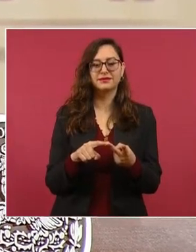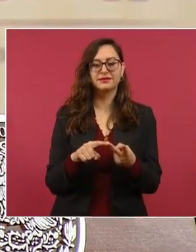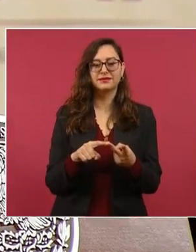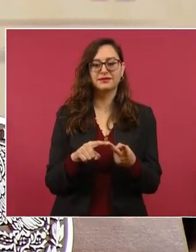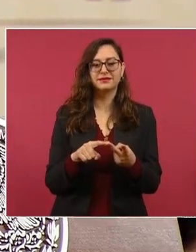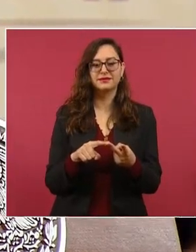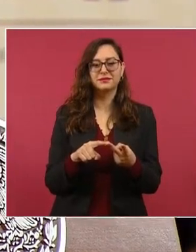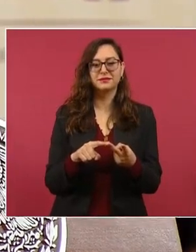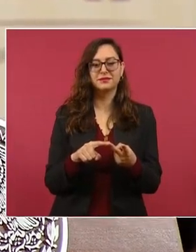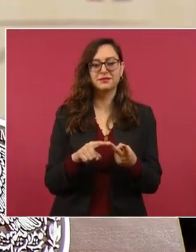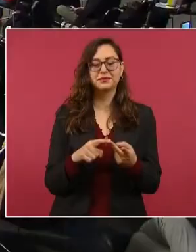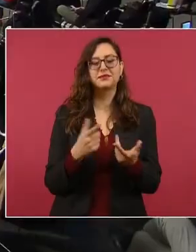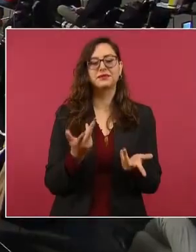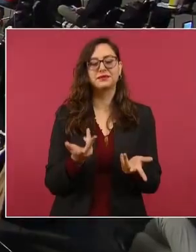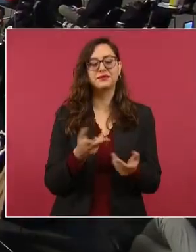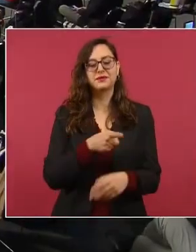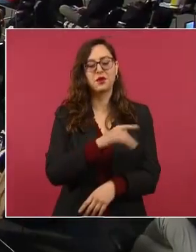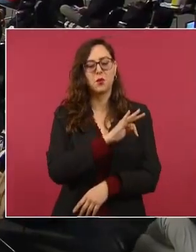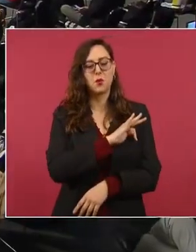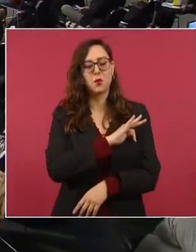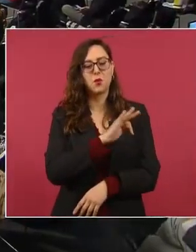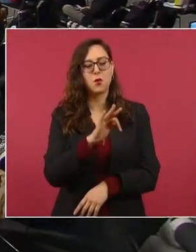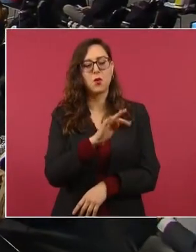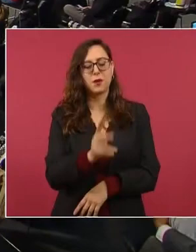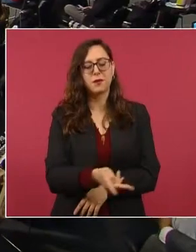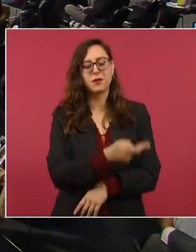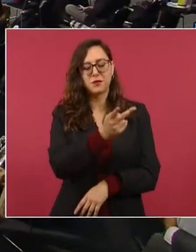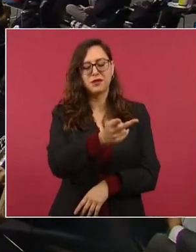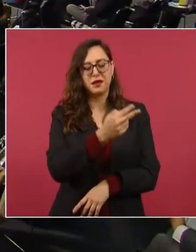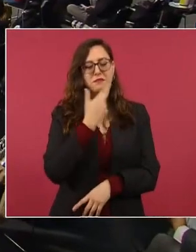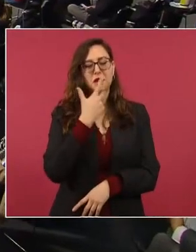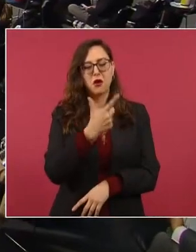a ver si nos, para que no me…